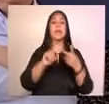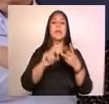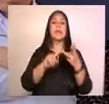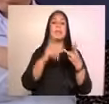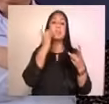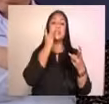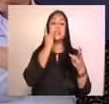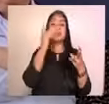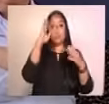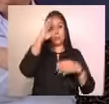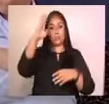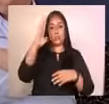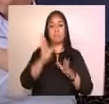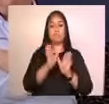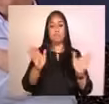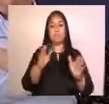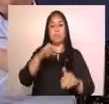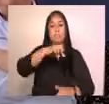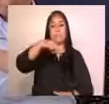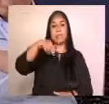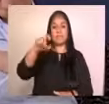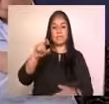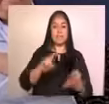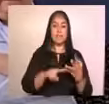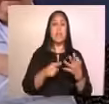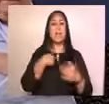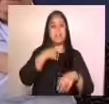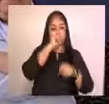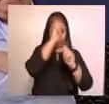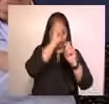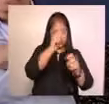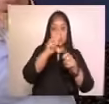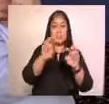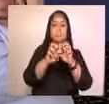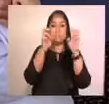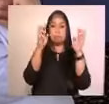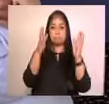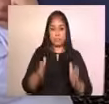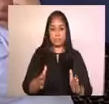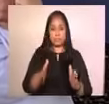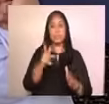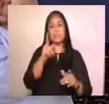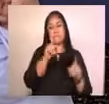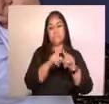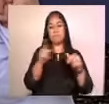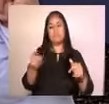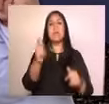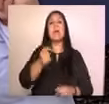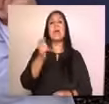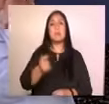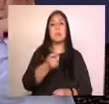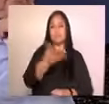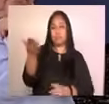Policía Nacional Civil, respetado personal de prensa, estimados amigos y